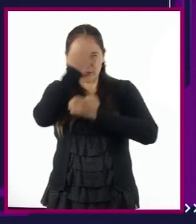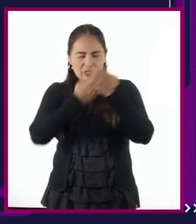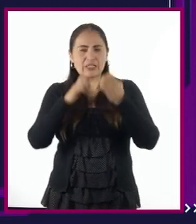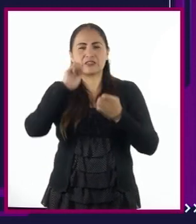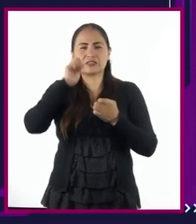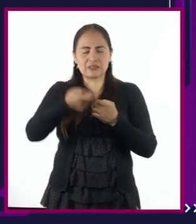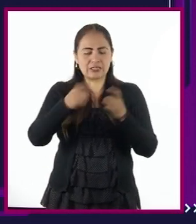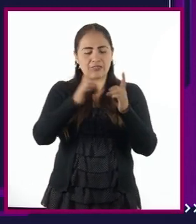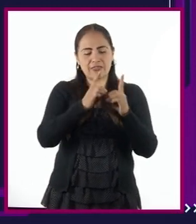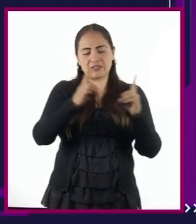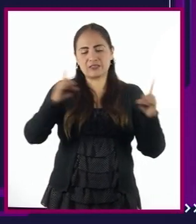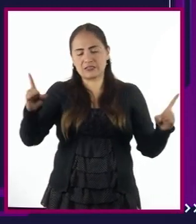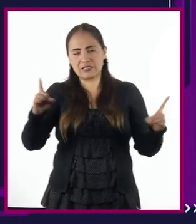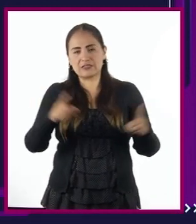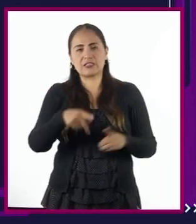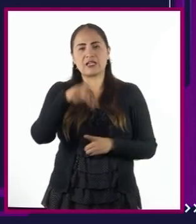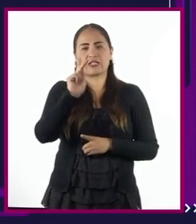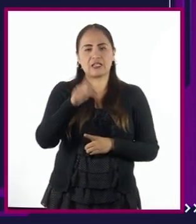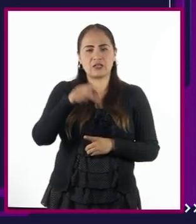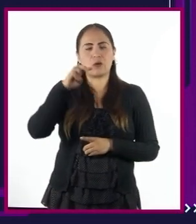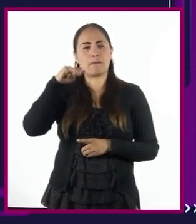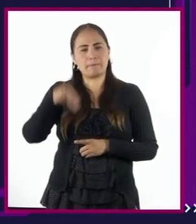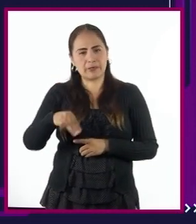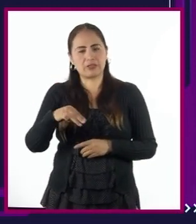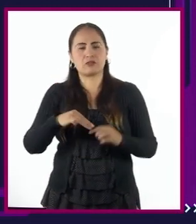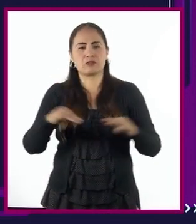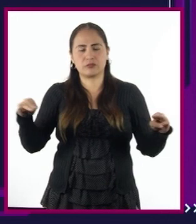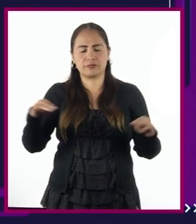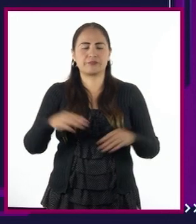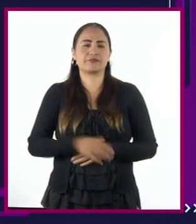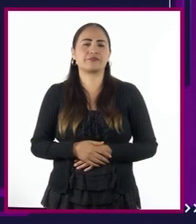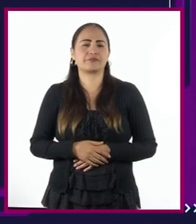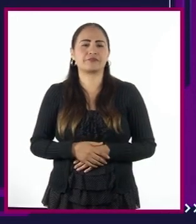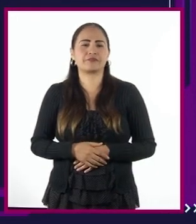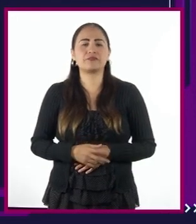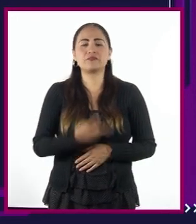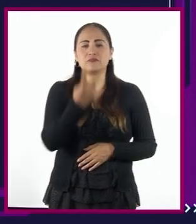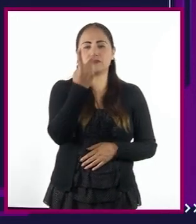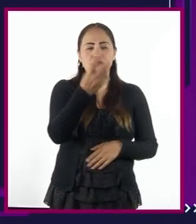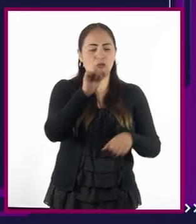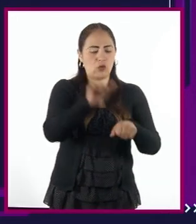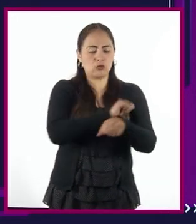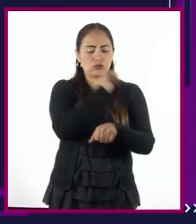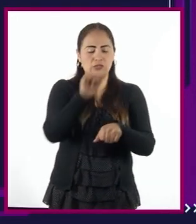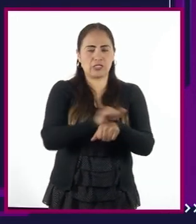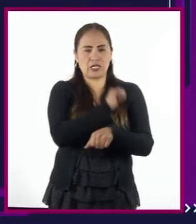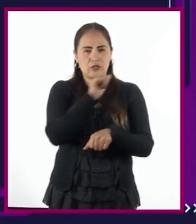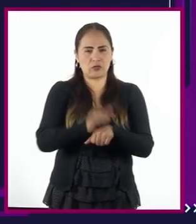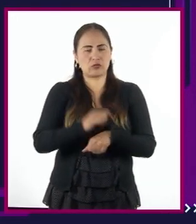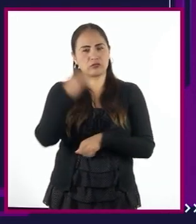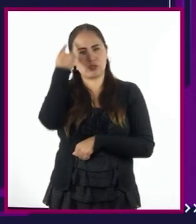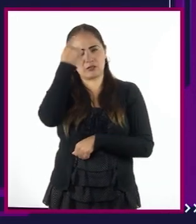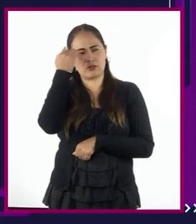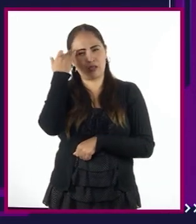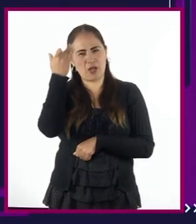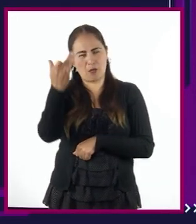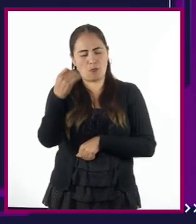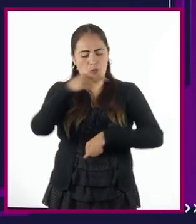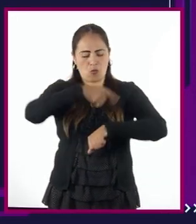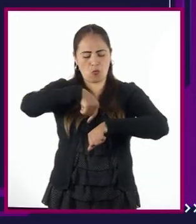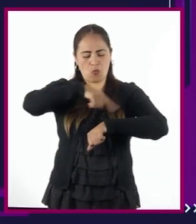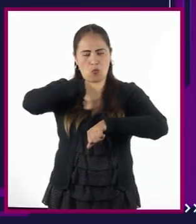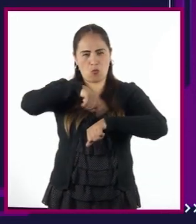distancia en kilómetros que recorren dos vehículos respecto al tiempo en horas. ¿Qué notan